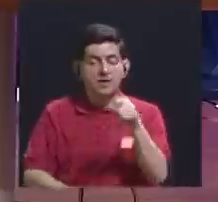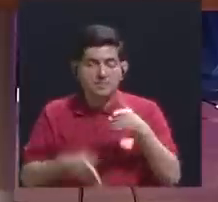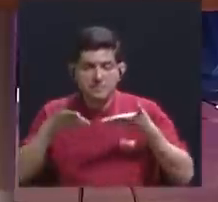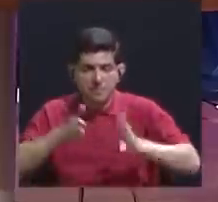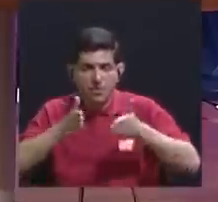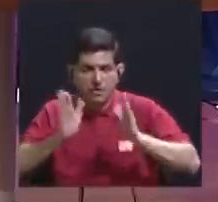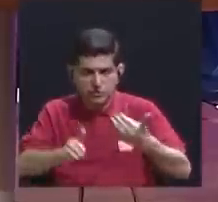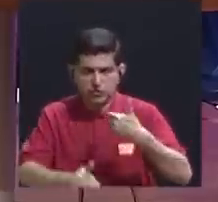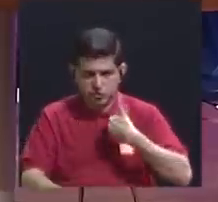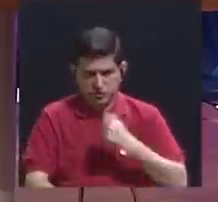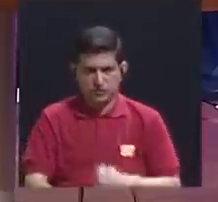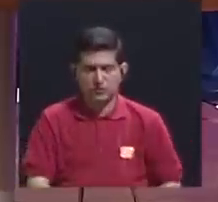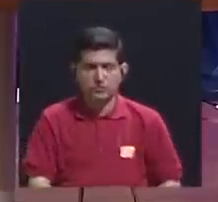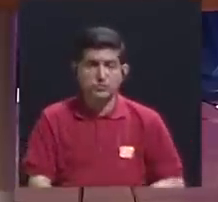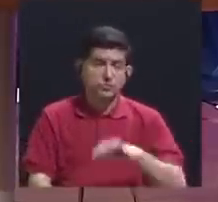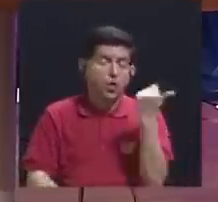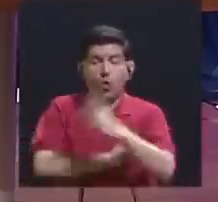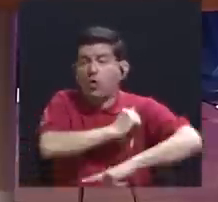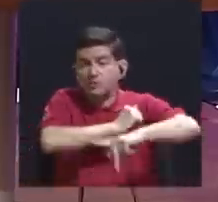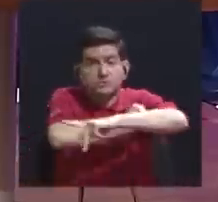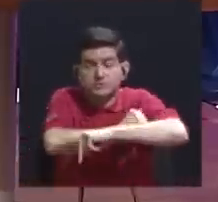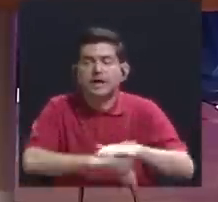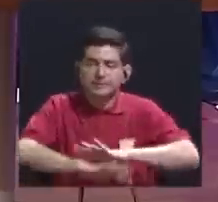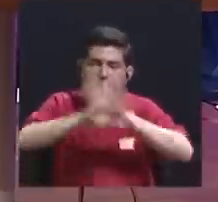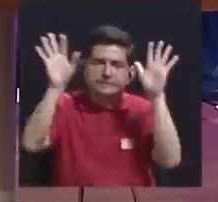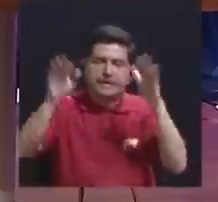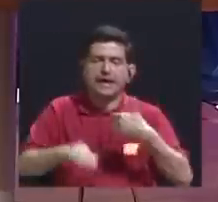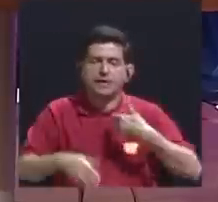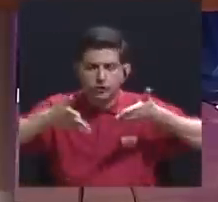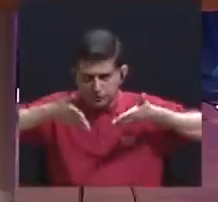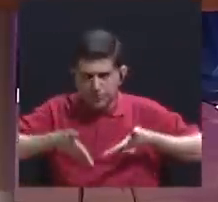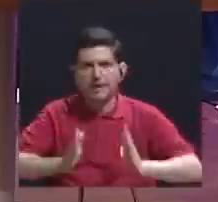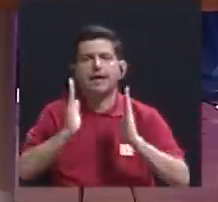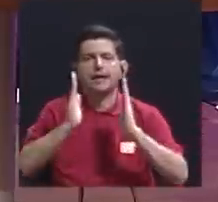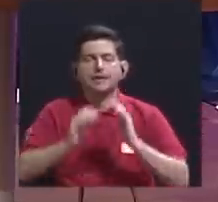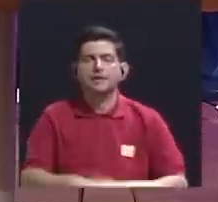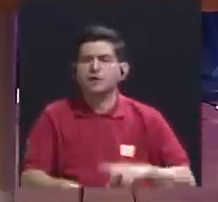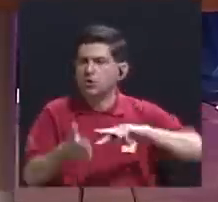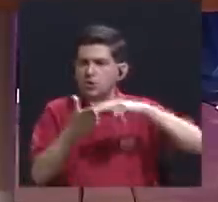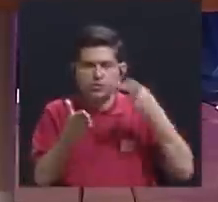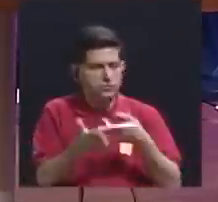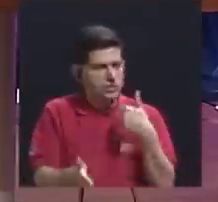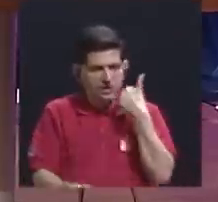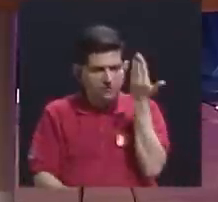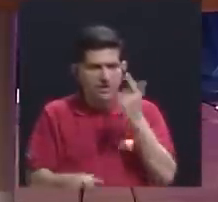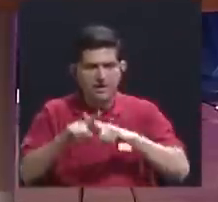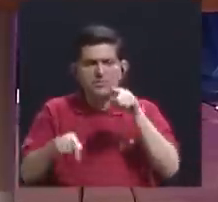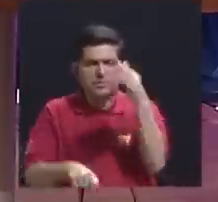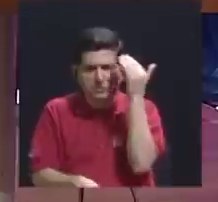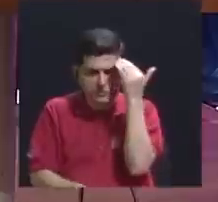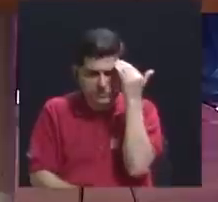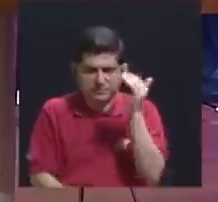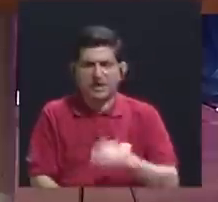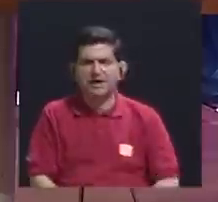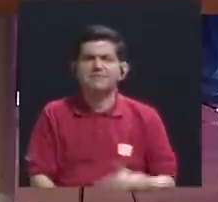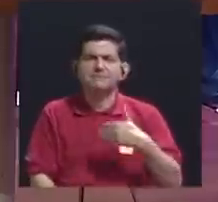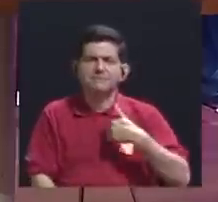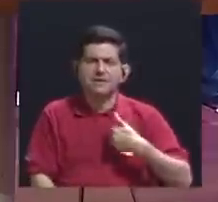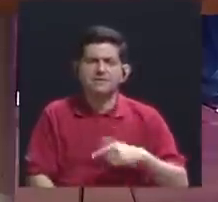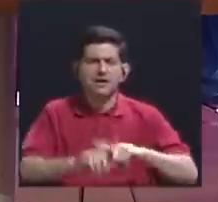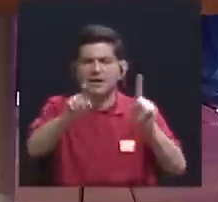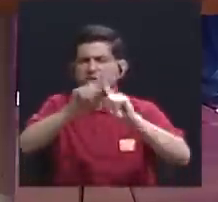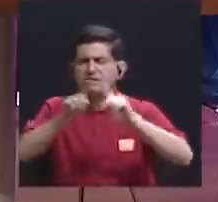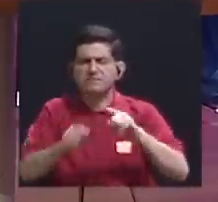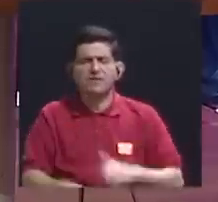esos hijos que se están teniendo hay otros países donde claro tener un hijo no es que sea fácil pero sabes que tienes toda